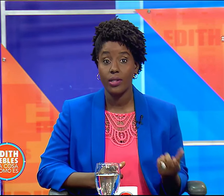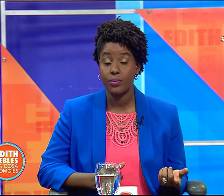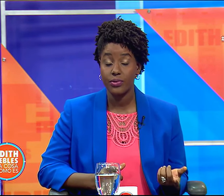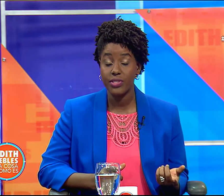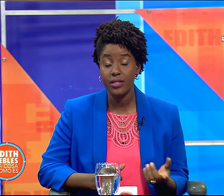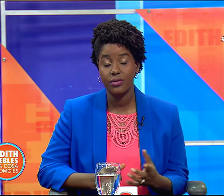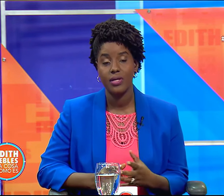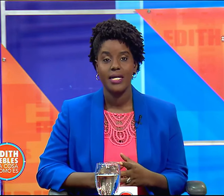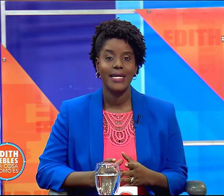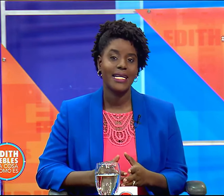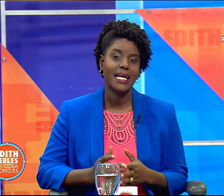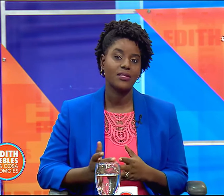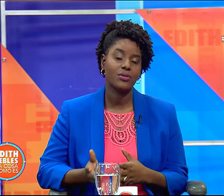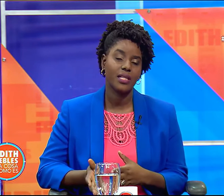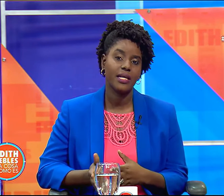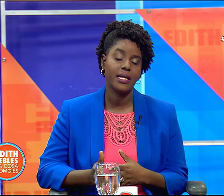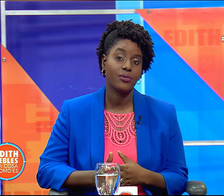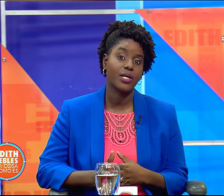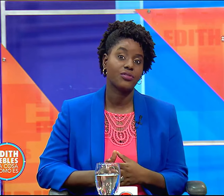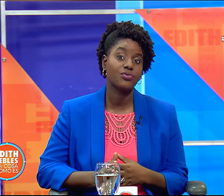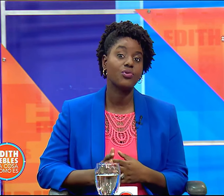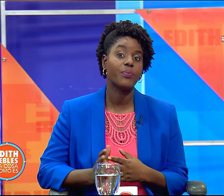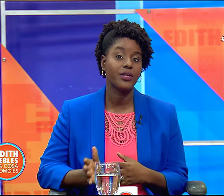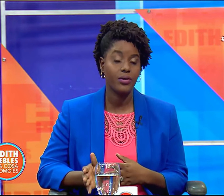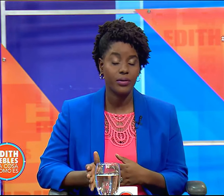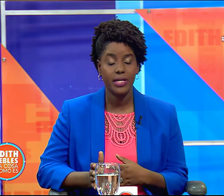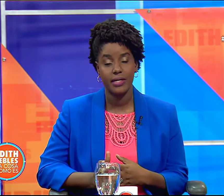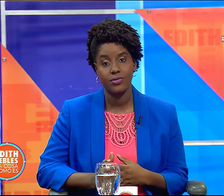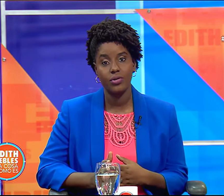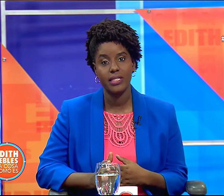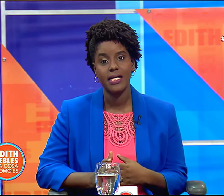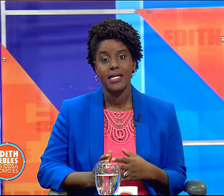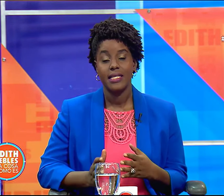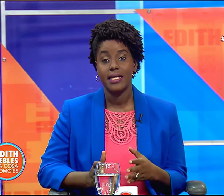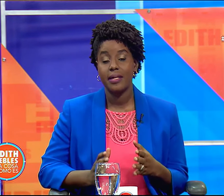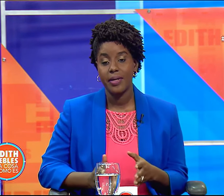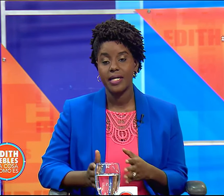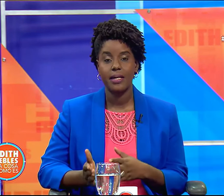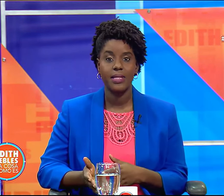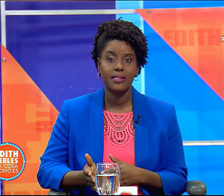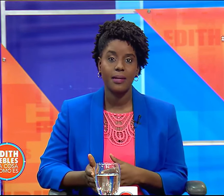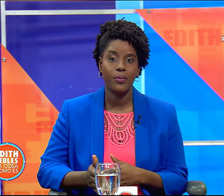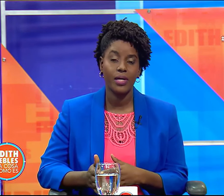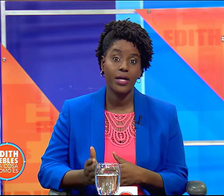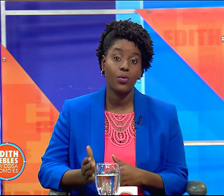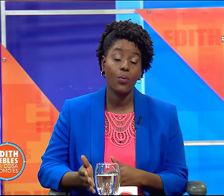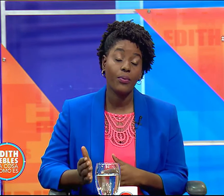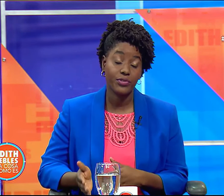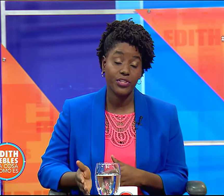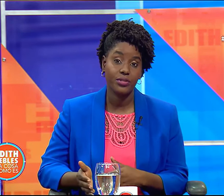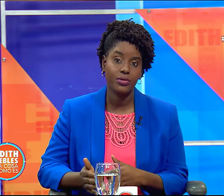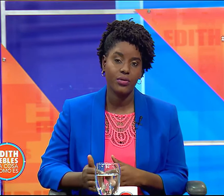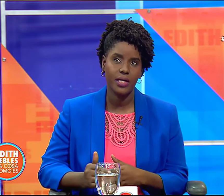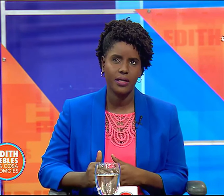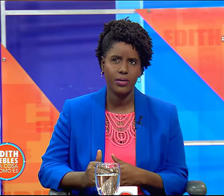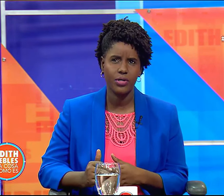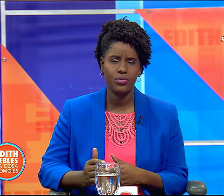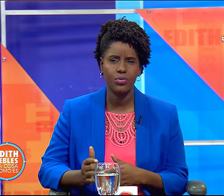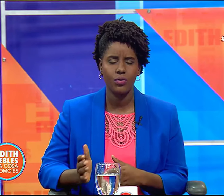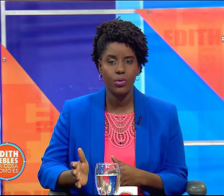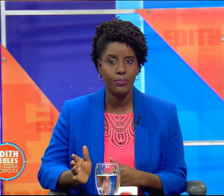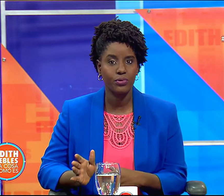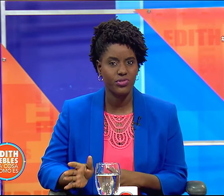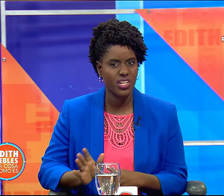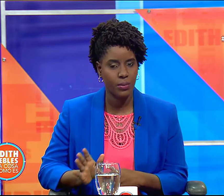un 4%, y en el caso de la educación superior, que es otra, tiene también establecida por ley un 1%, creo que es